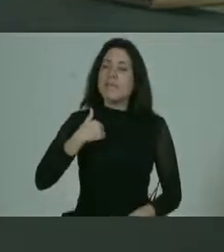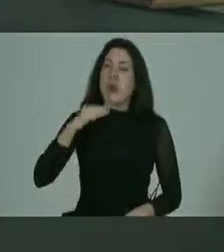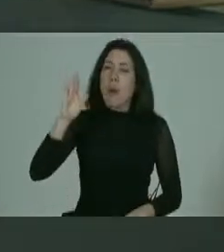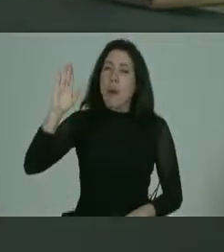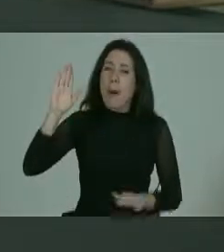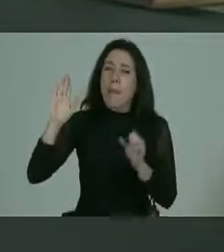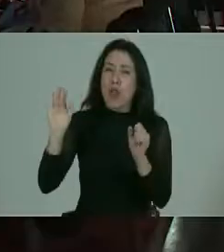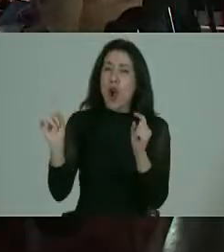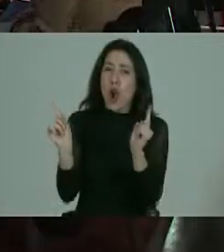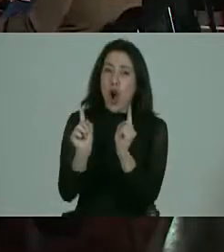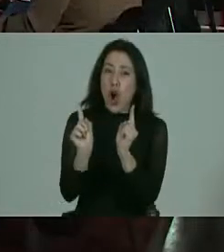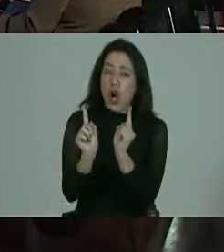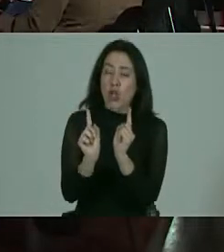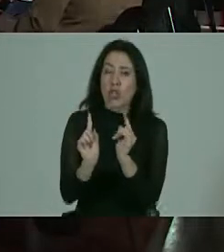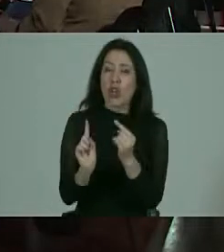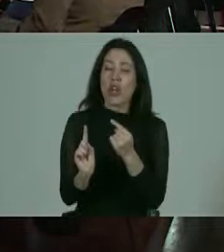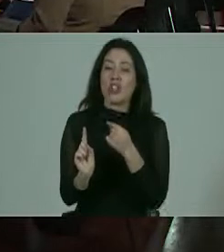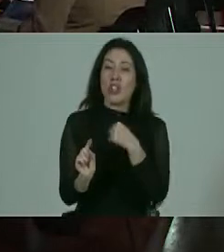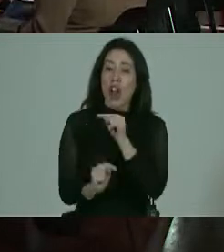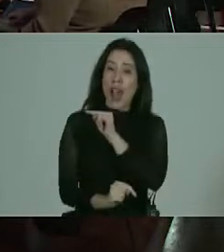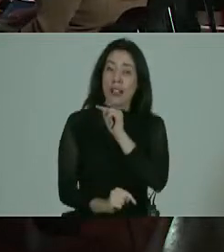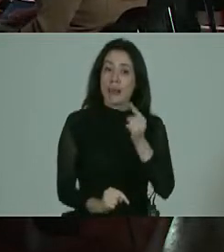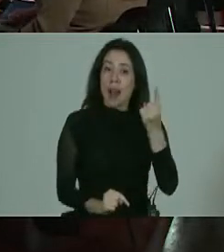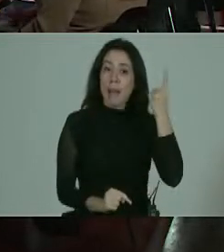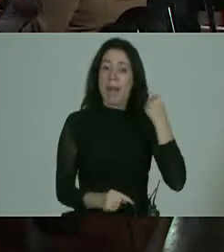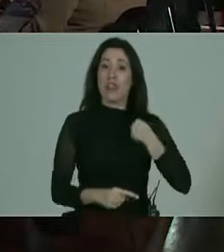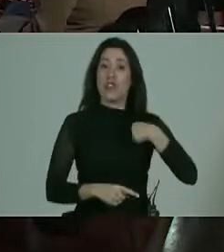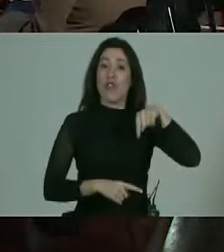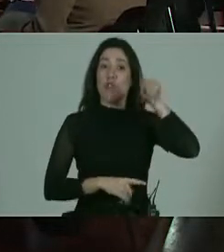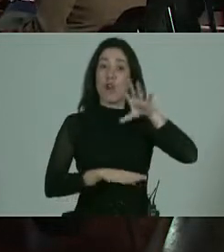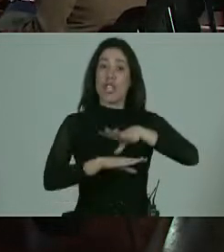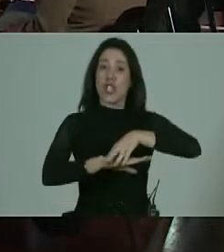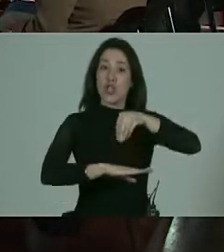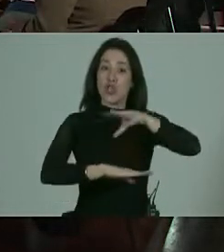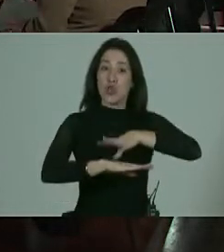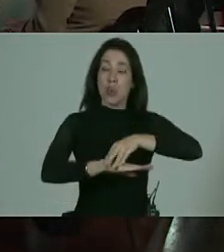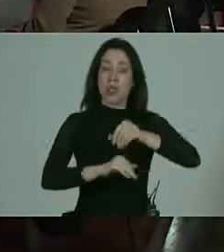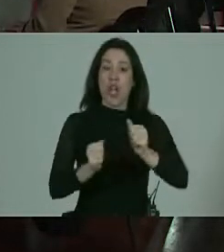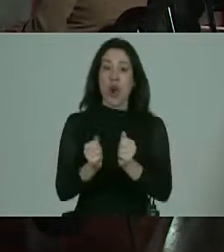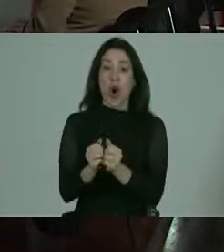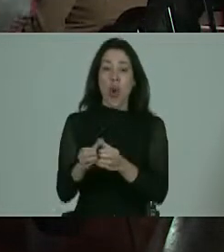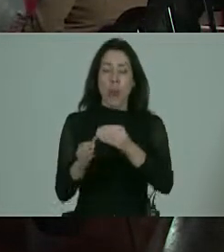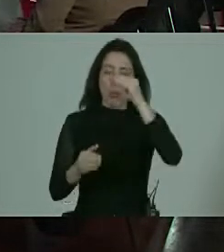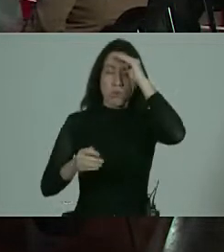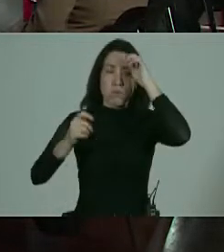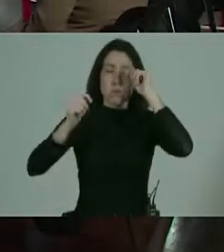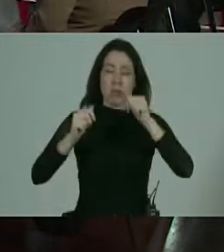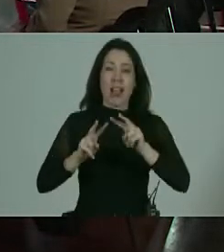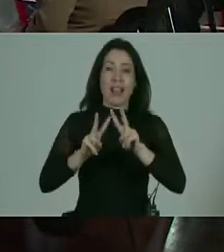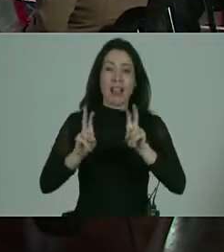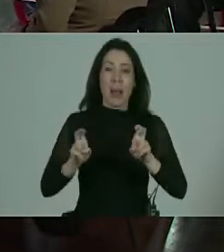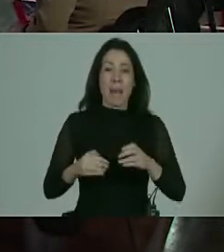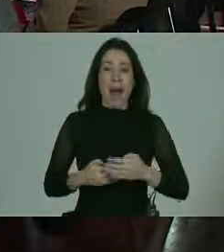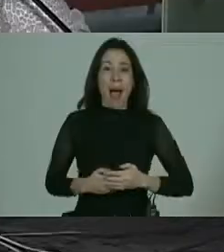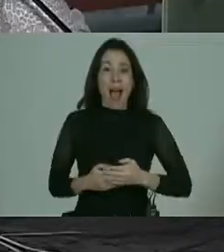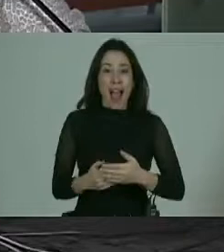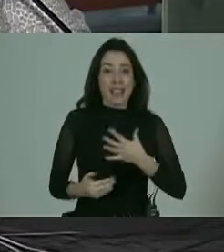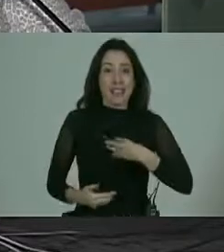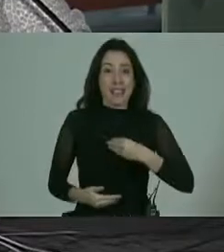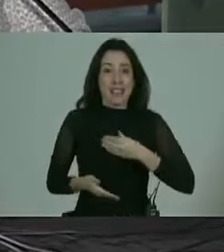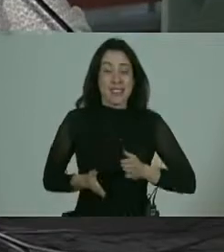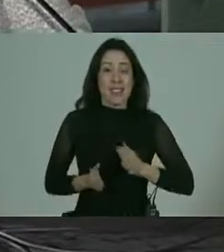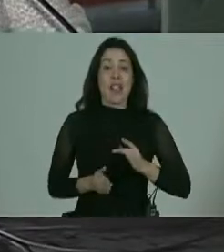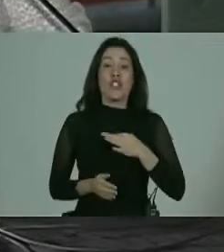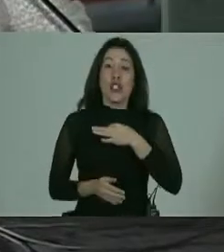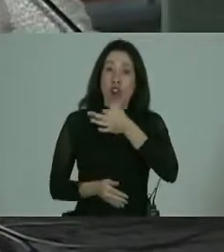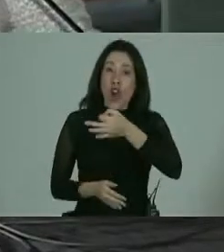cuentito yo estuve la semana pasada en suecia y con un grupo de experto en reproducción y les conté